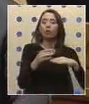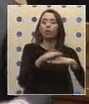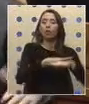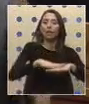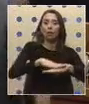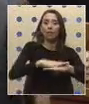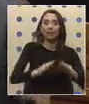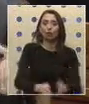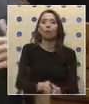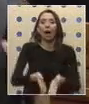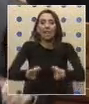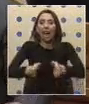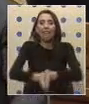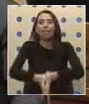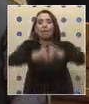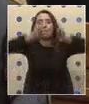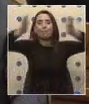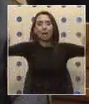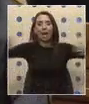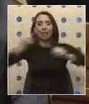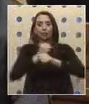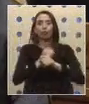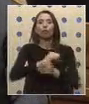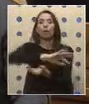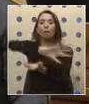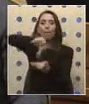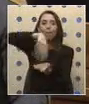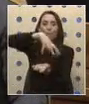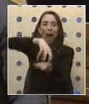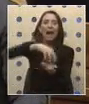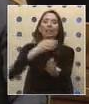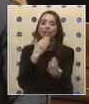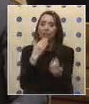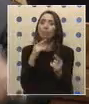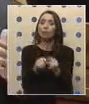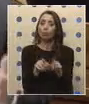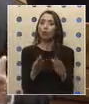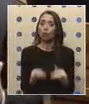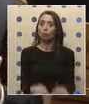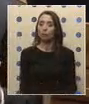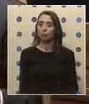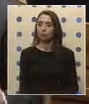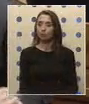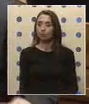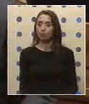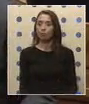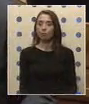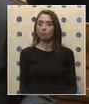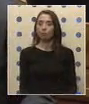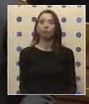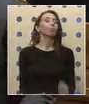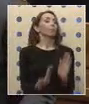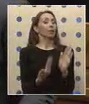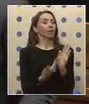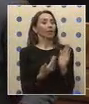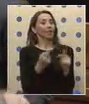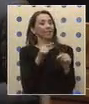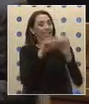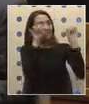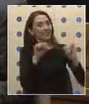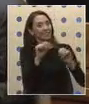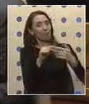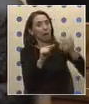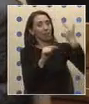ensanche. Lo mismo ocurría con otras áreas verdes, parques, etc. Este sistema tenía,